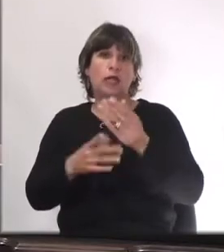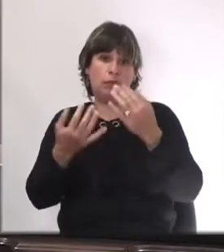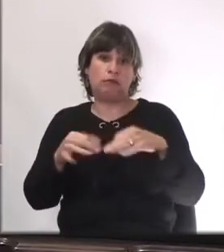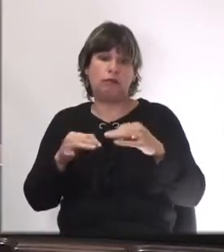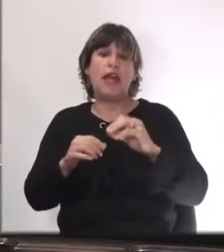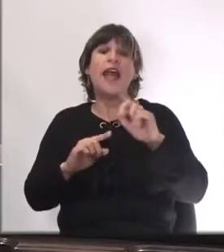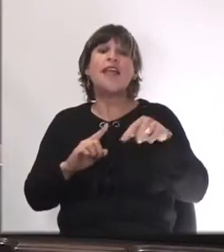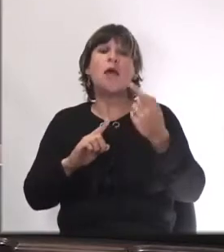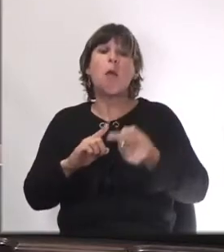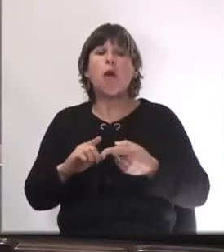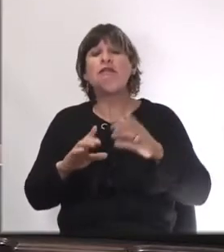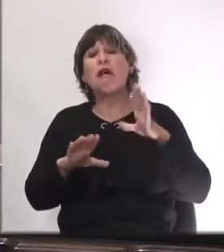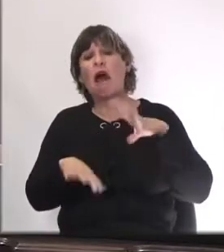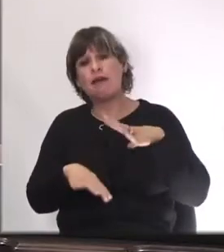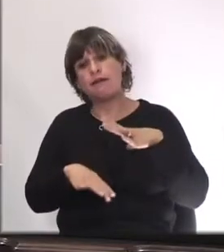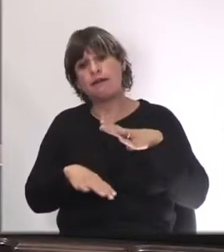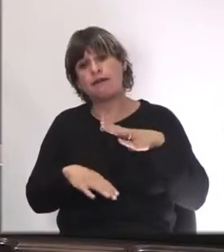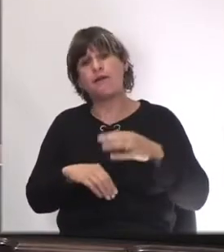hay